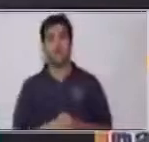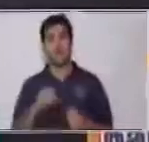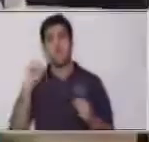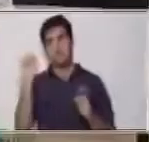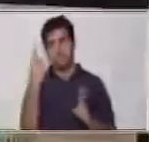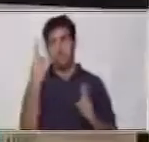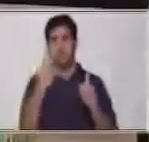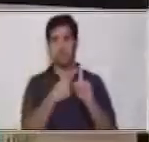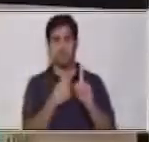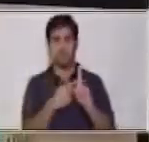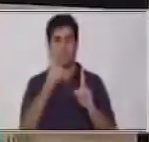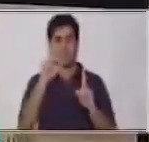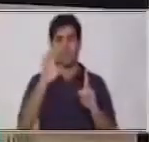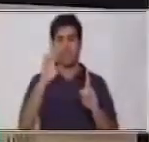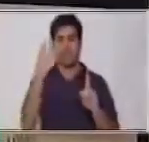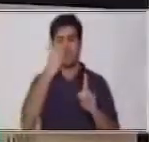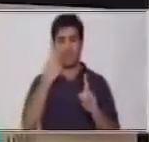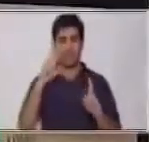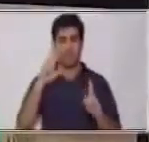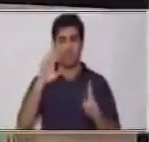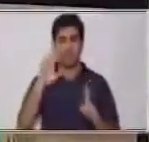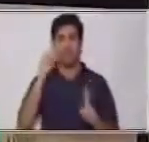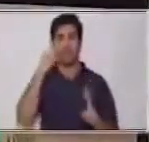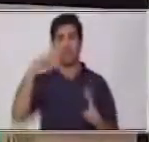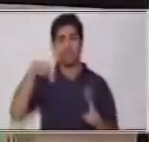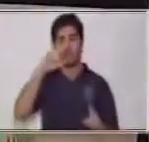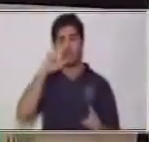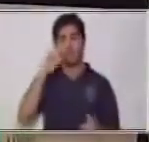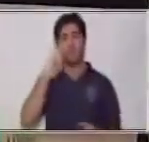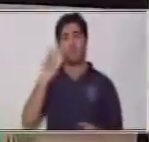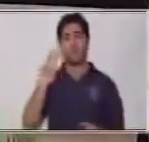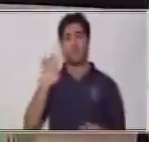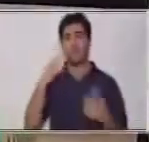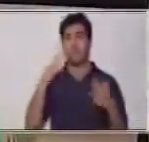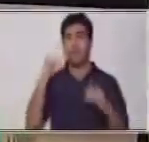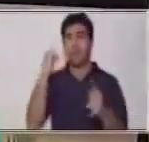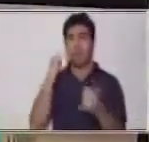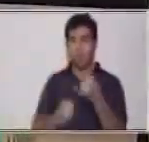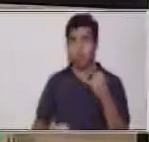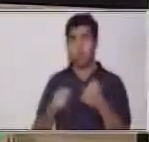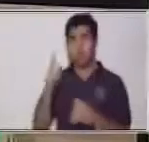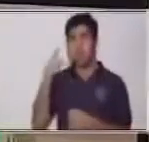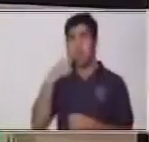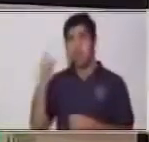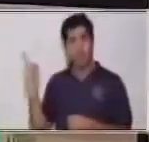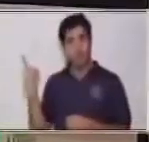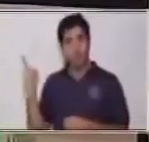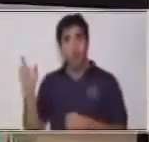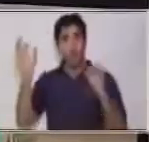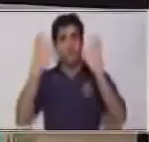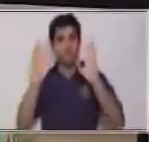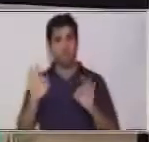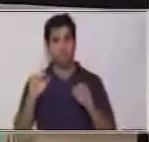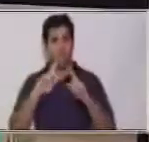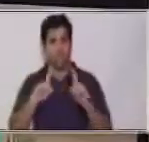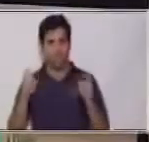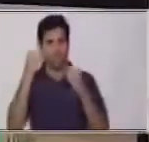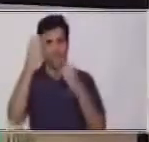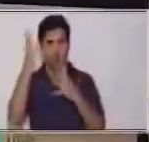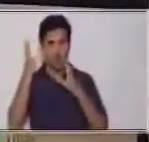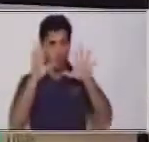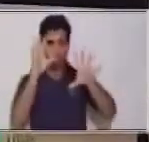Muy bien. Y vamos con el último. Tenemos acá una forma distinta de organizar la